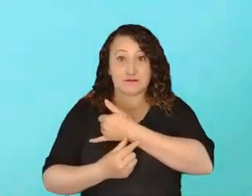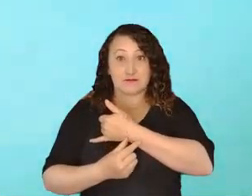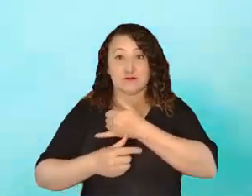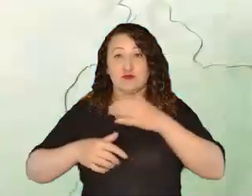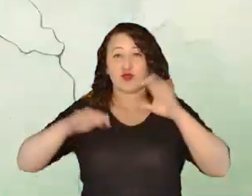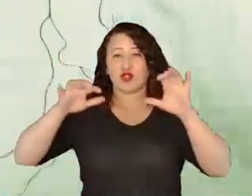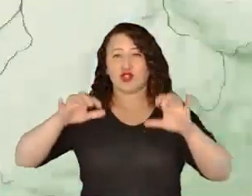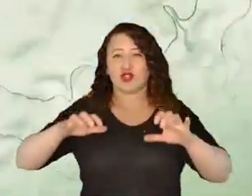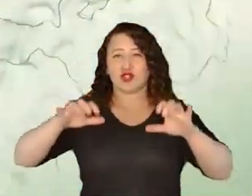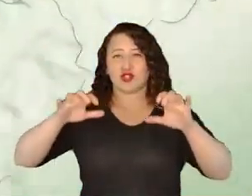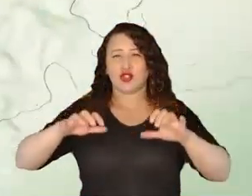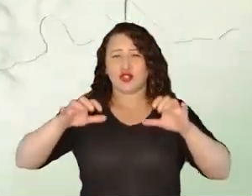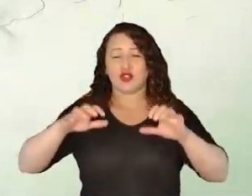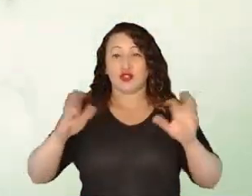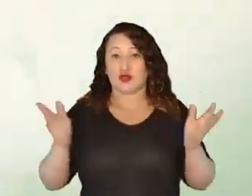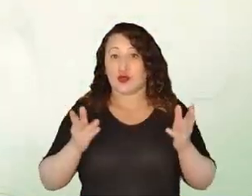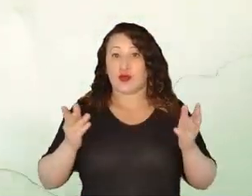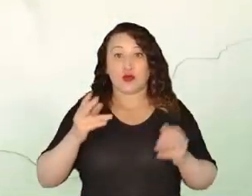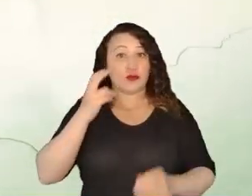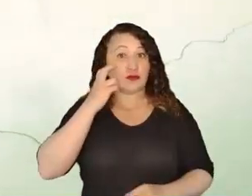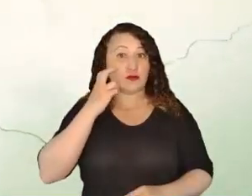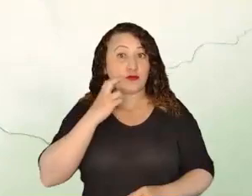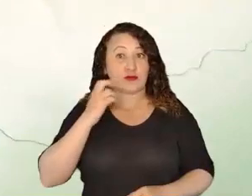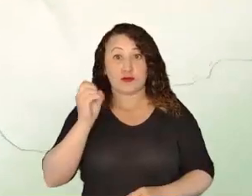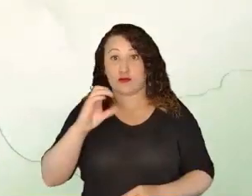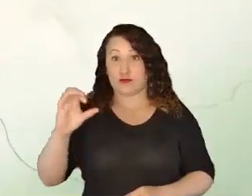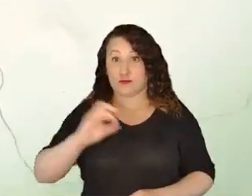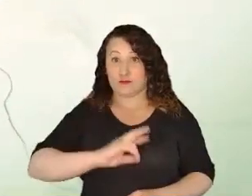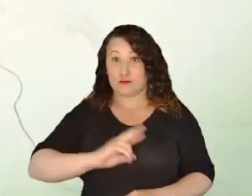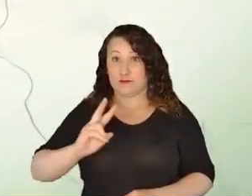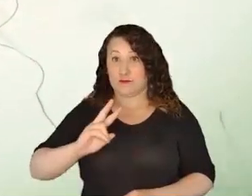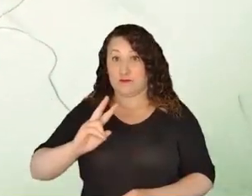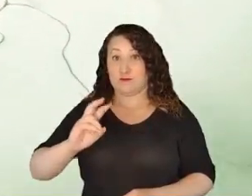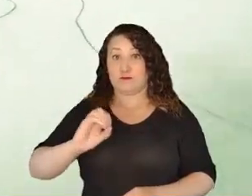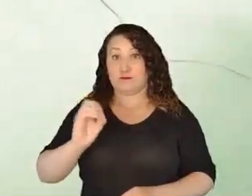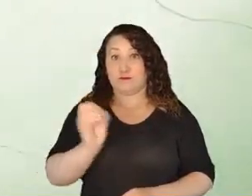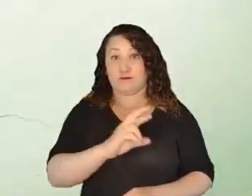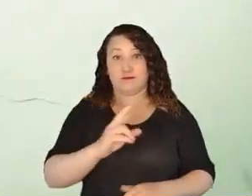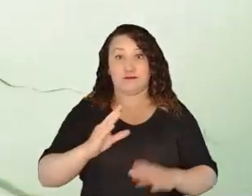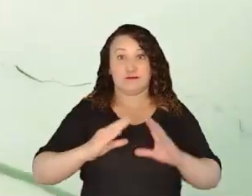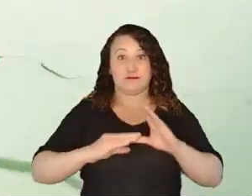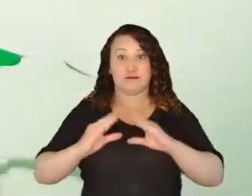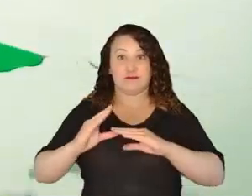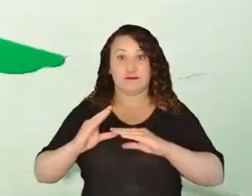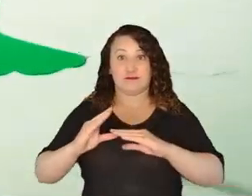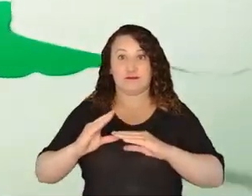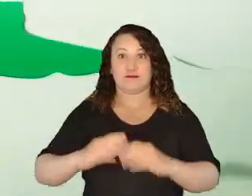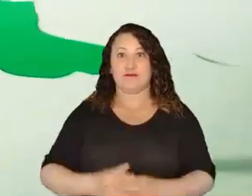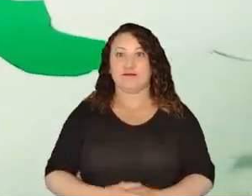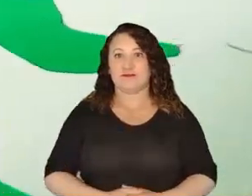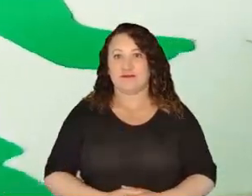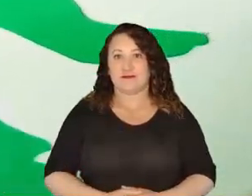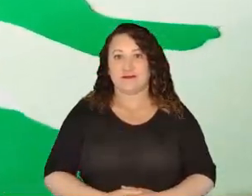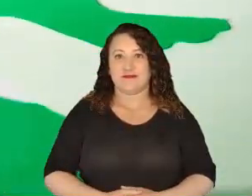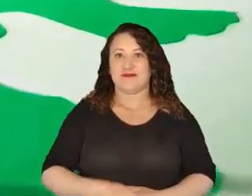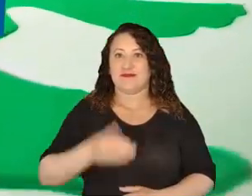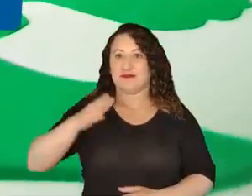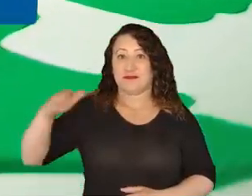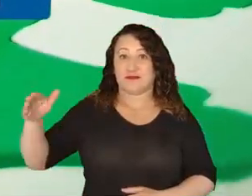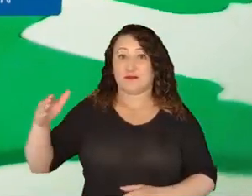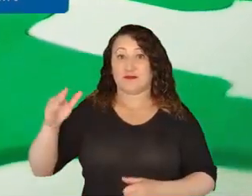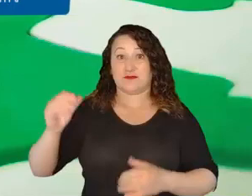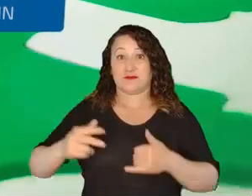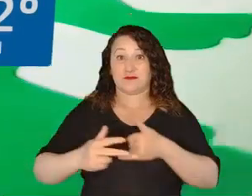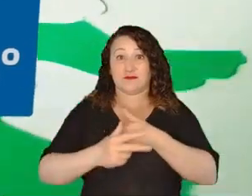en el área en el Pacífico se pronostican lluvias aisladas en chocó occidente de del cauca y